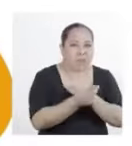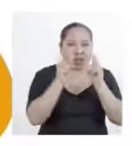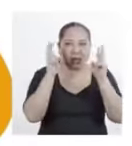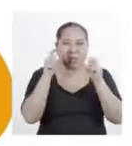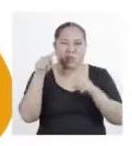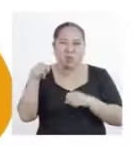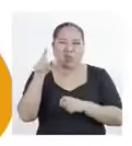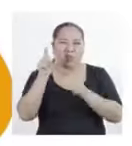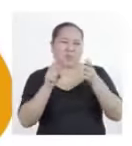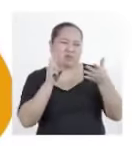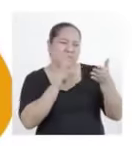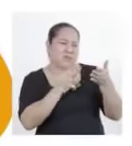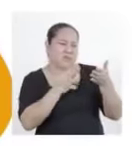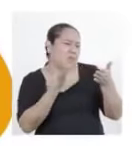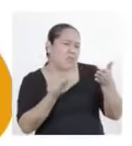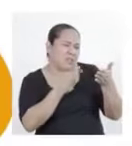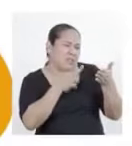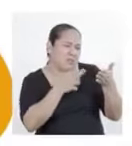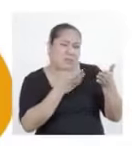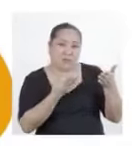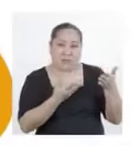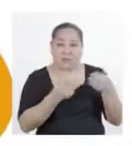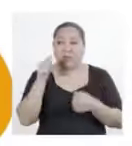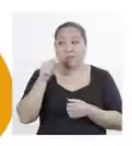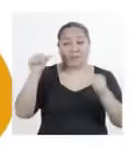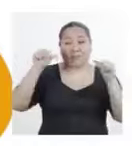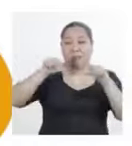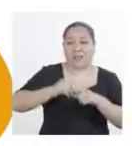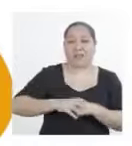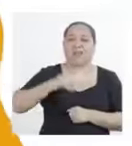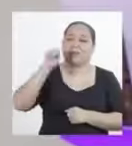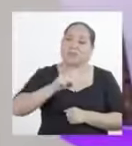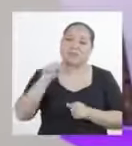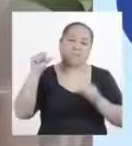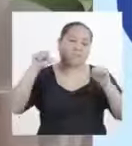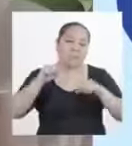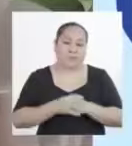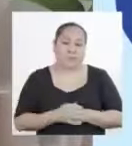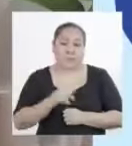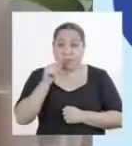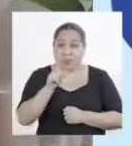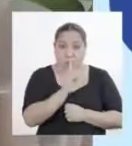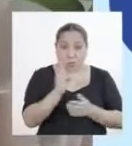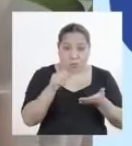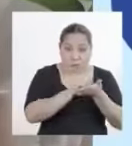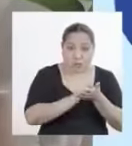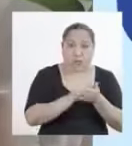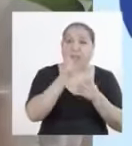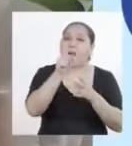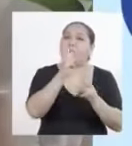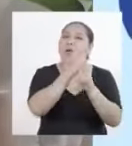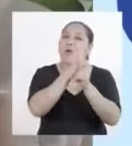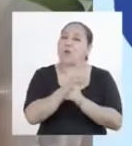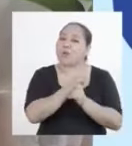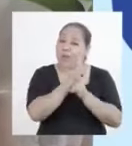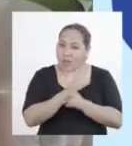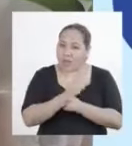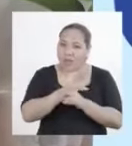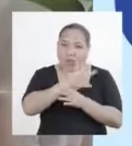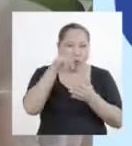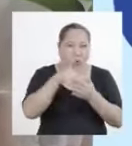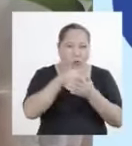Porque nuestro público pierde de vista para qué nos está leyendo Eso es grave Muy grave Y para que eso no pase